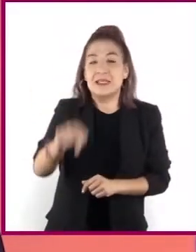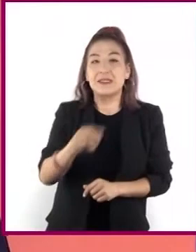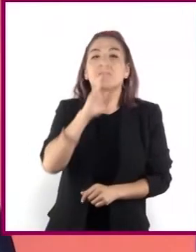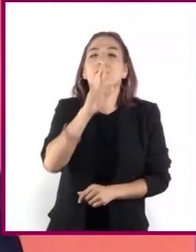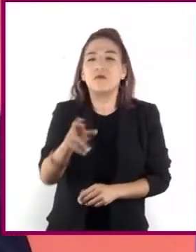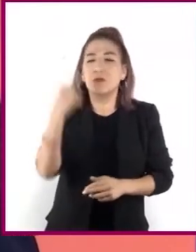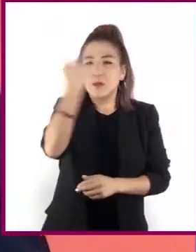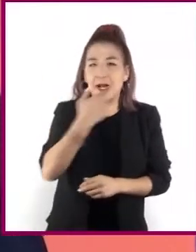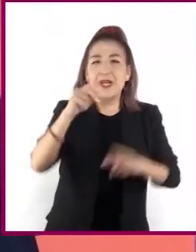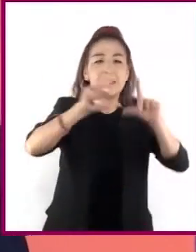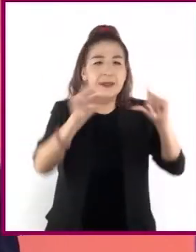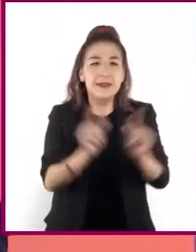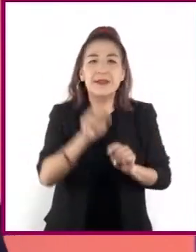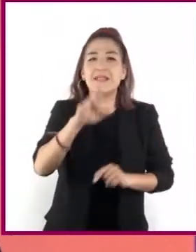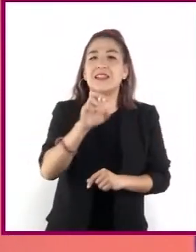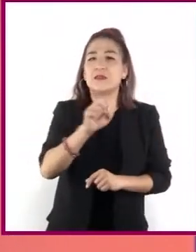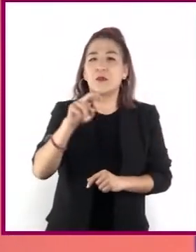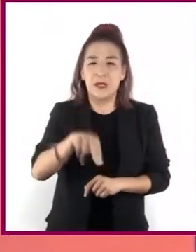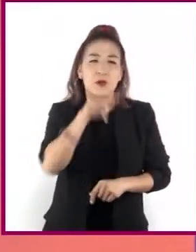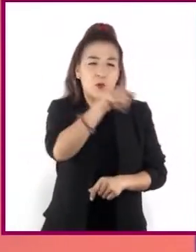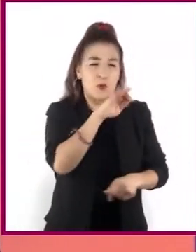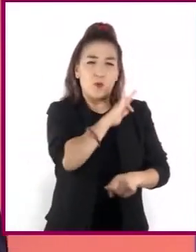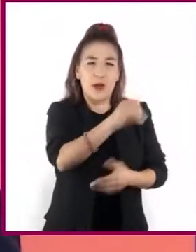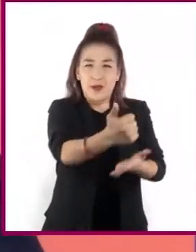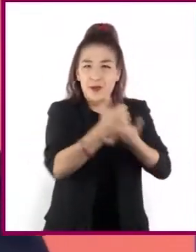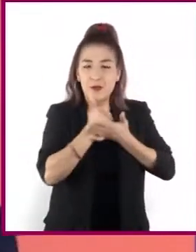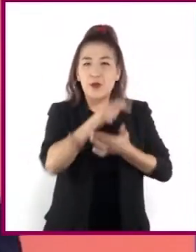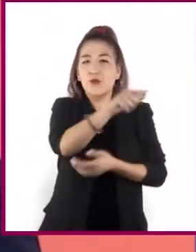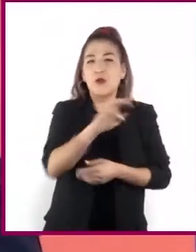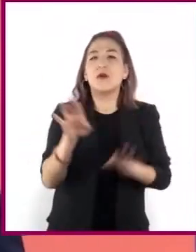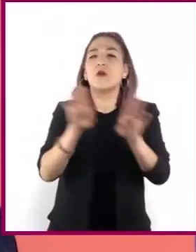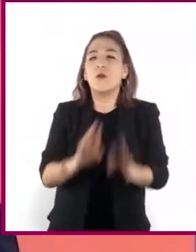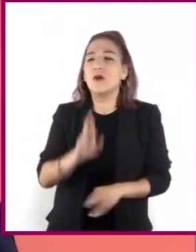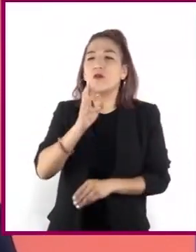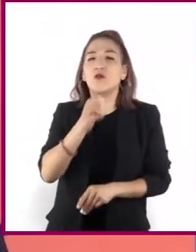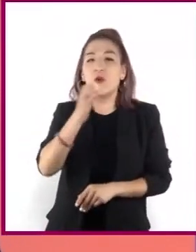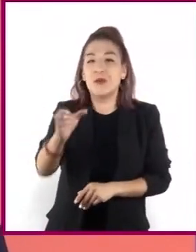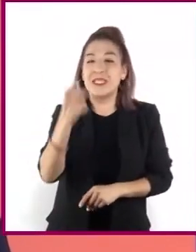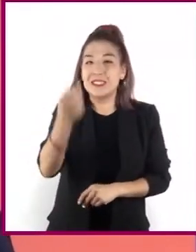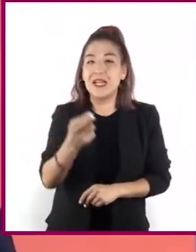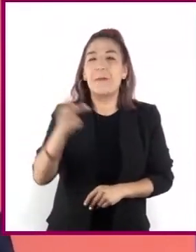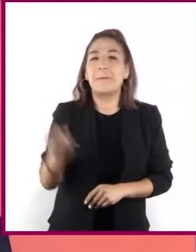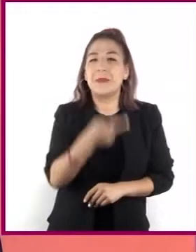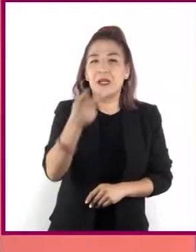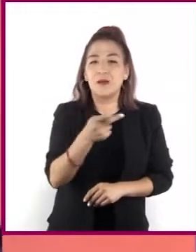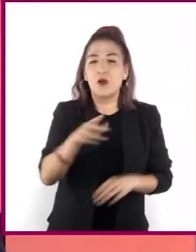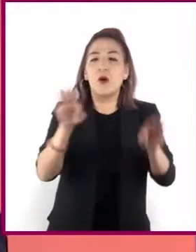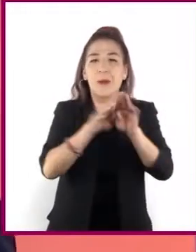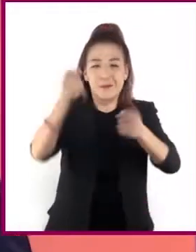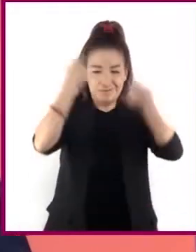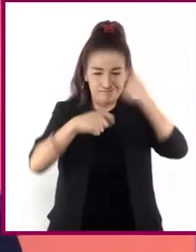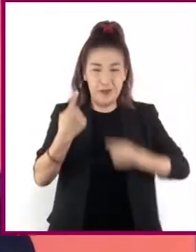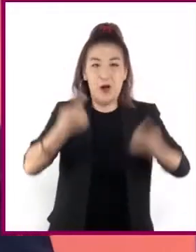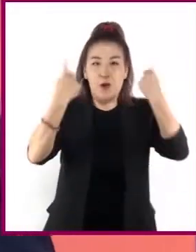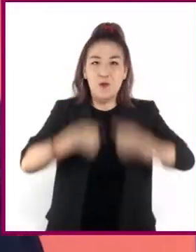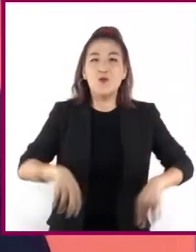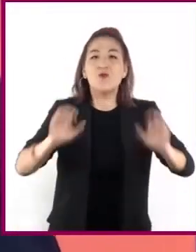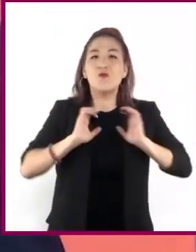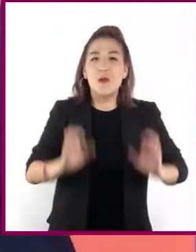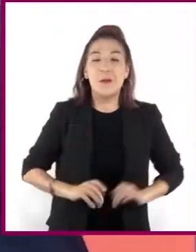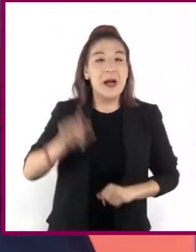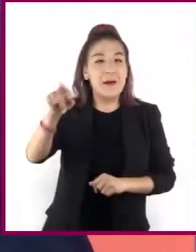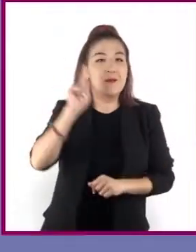resumen? Te voy a solicitar que me ayudes observando y contestando algunas preguntas sobre un body paint que realizó una alumna